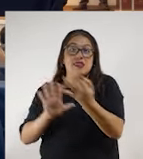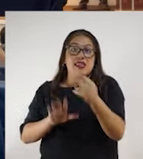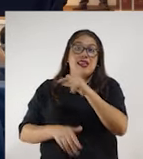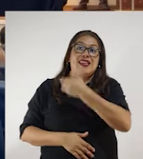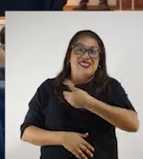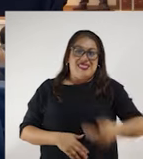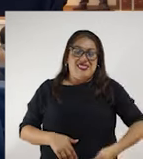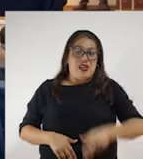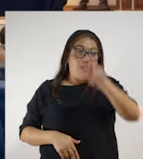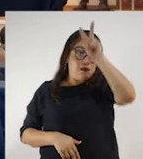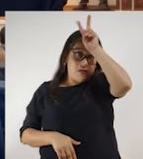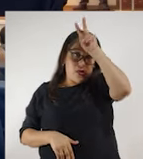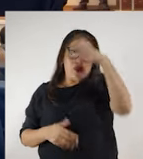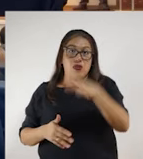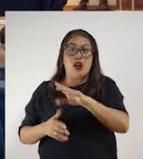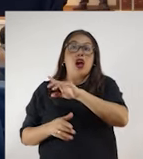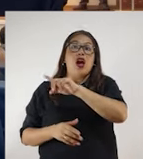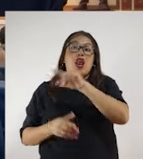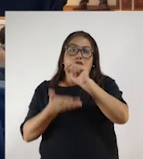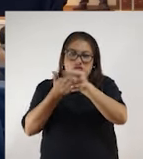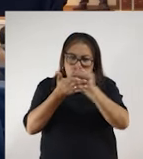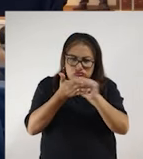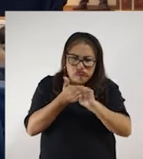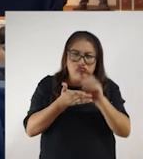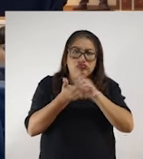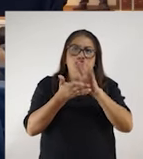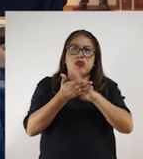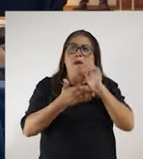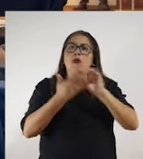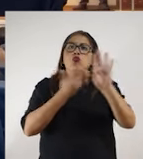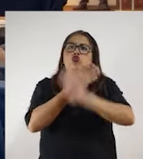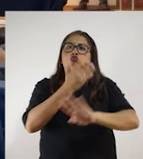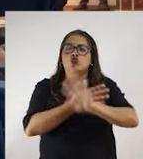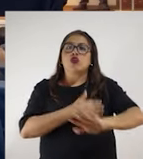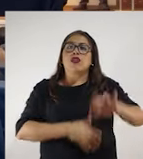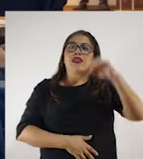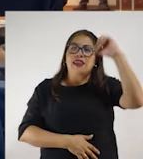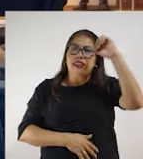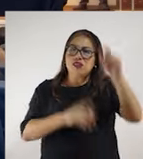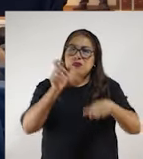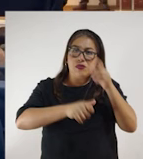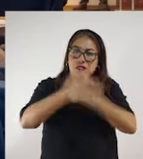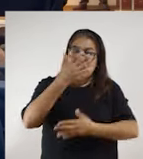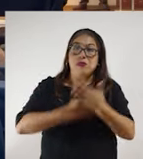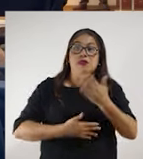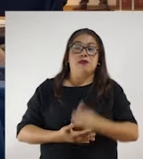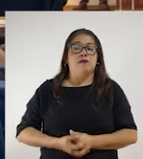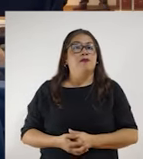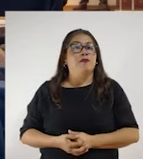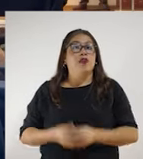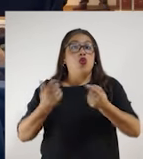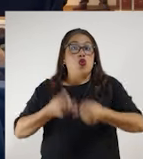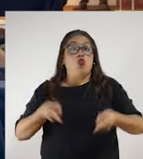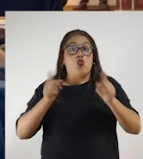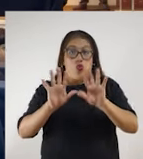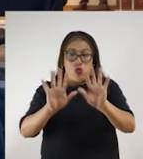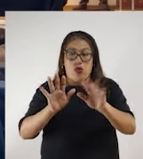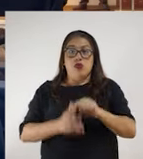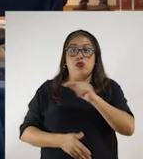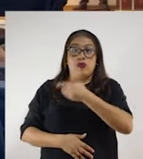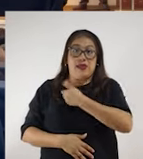Estado peruano suscribió y ratificó la Convención sobre los Derechos de las Personas con Discapacidad. Cuando